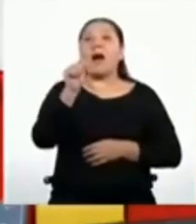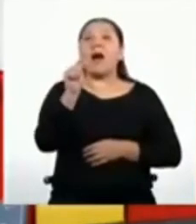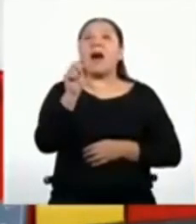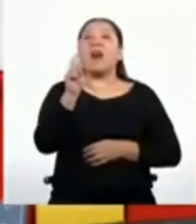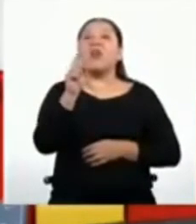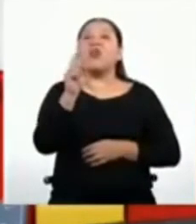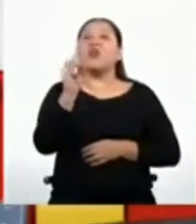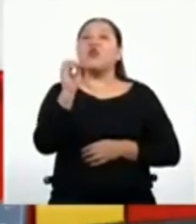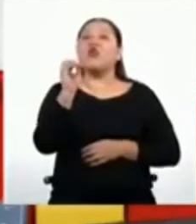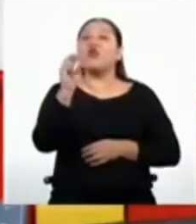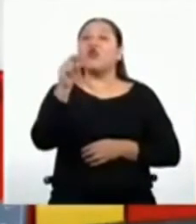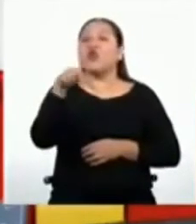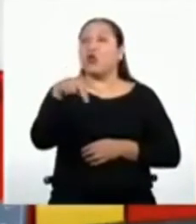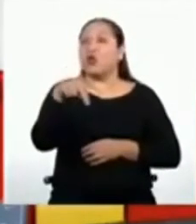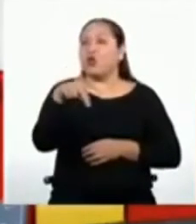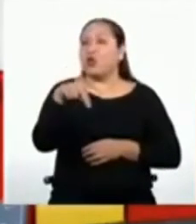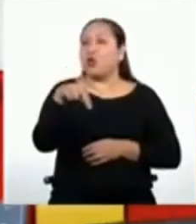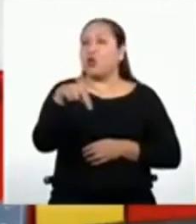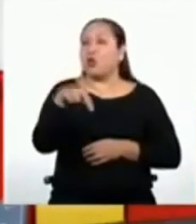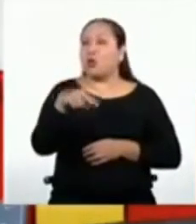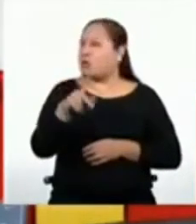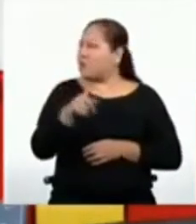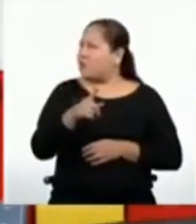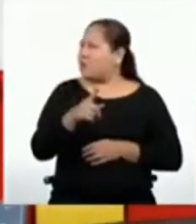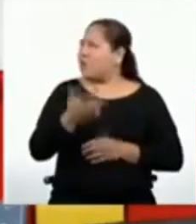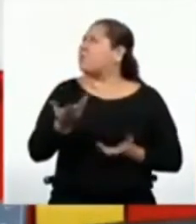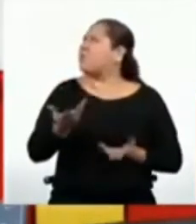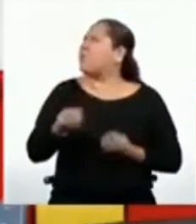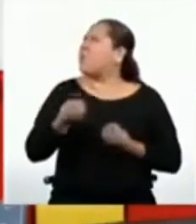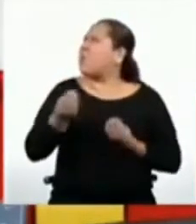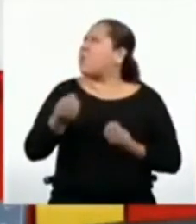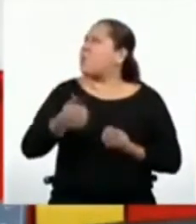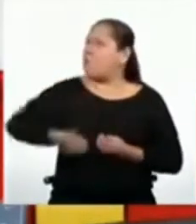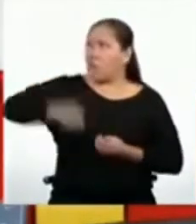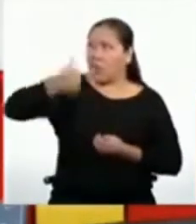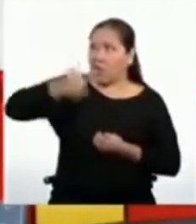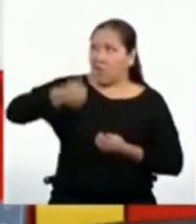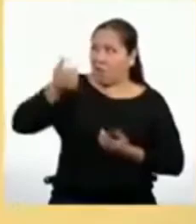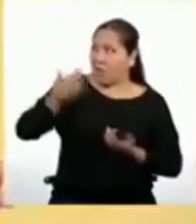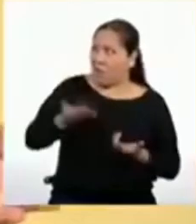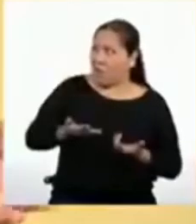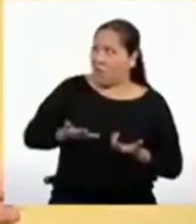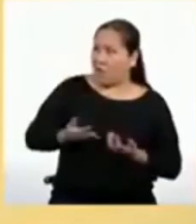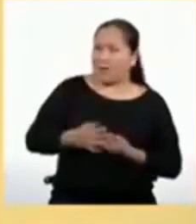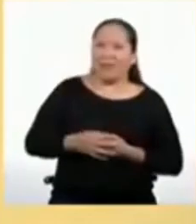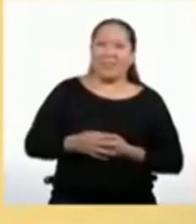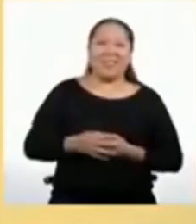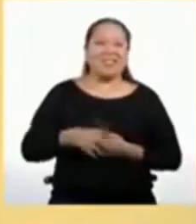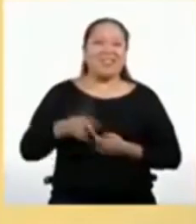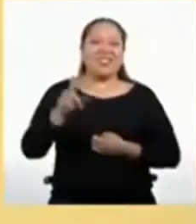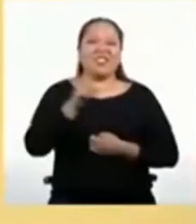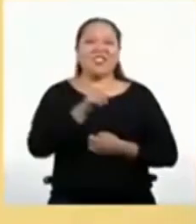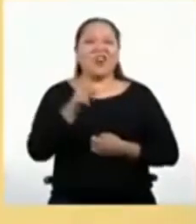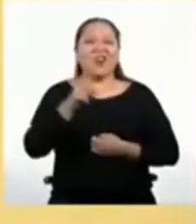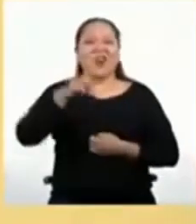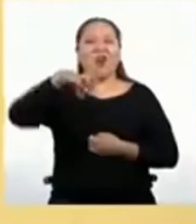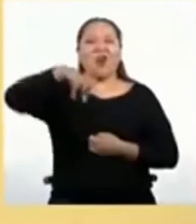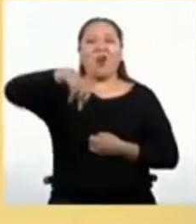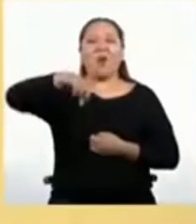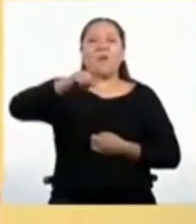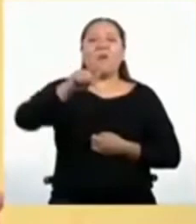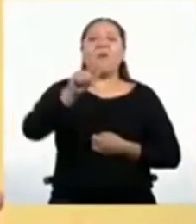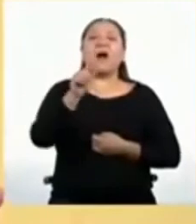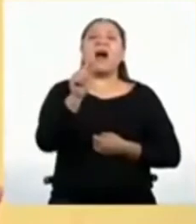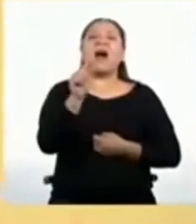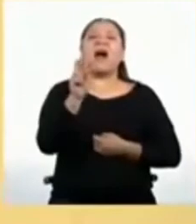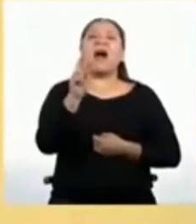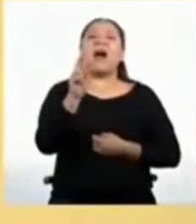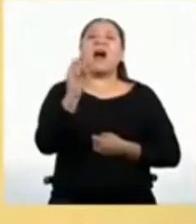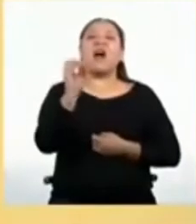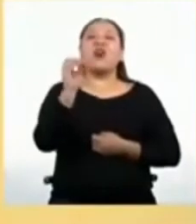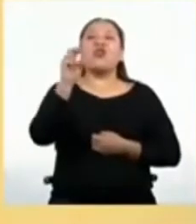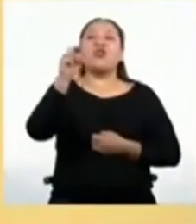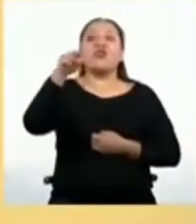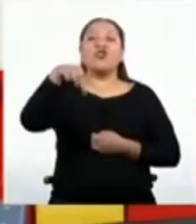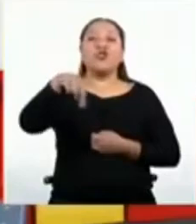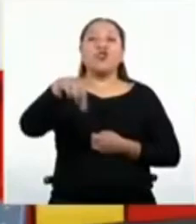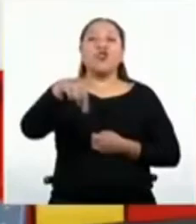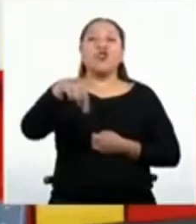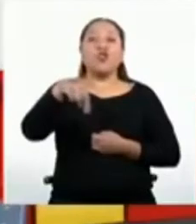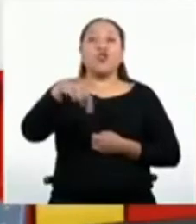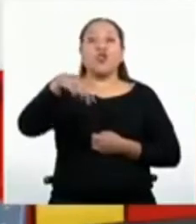¿Cómo un patrón? ¿Un jefe autoritario que trata feo a los demás? Oh, un patrón numérico, una constante.